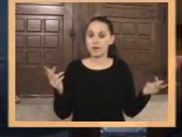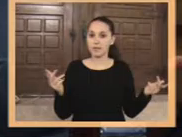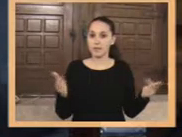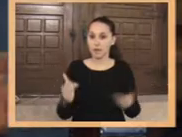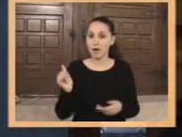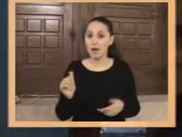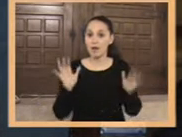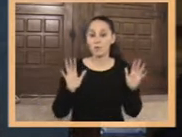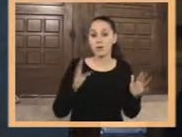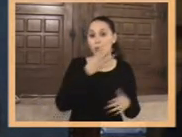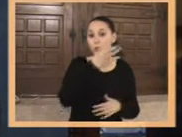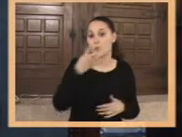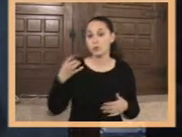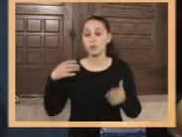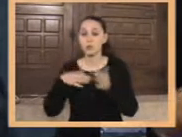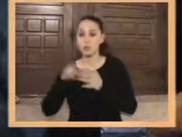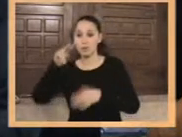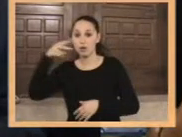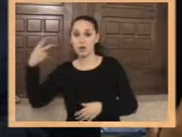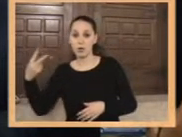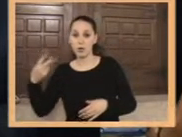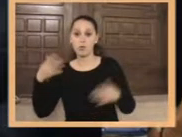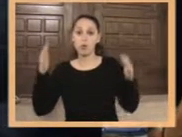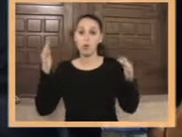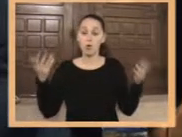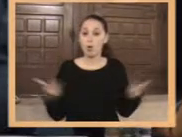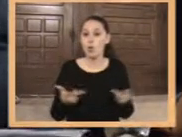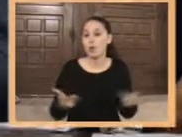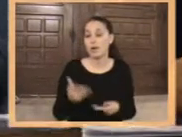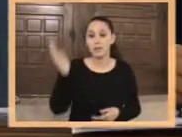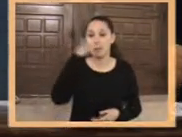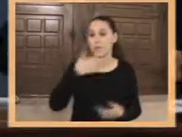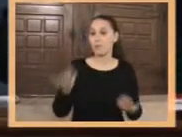Con lo cual, yo creo que no debe prosperar la moción. Muchas gracias.